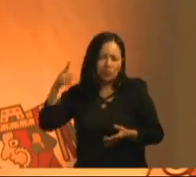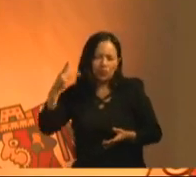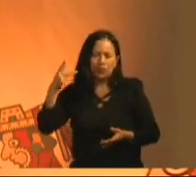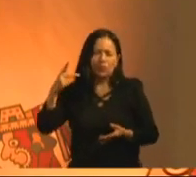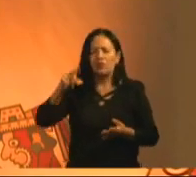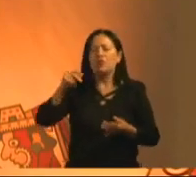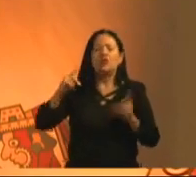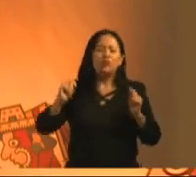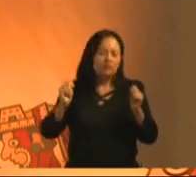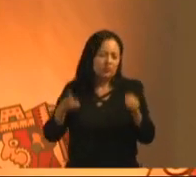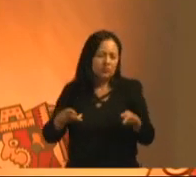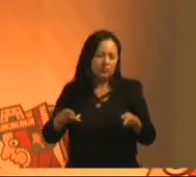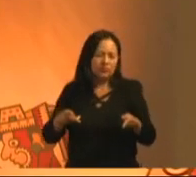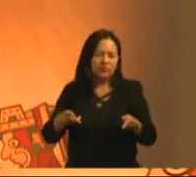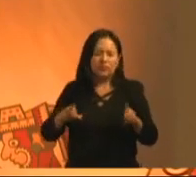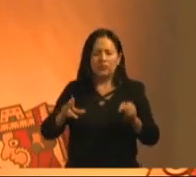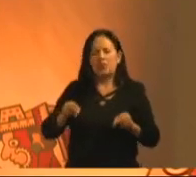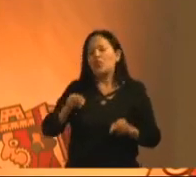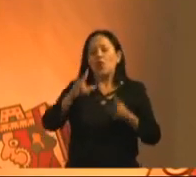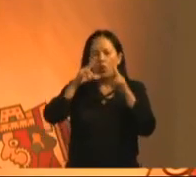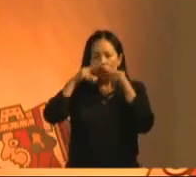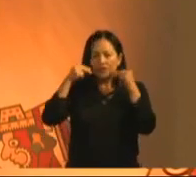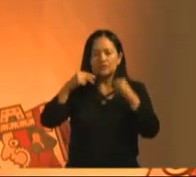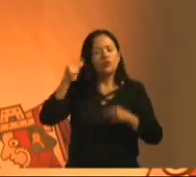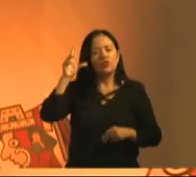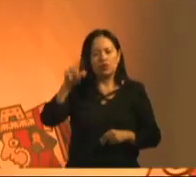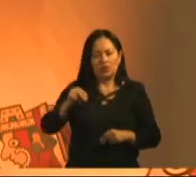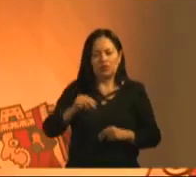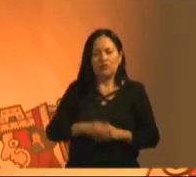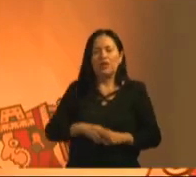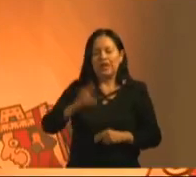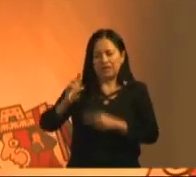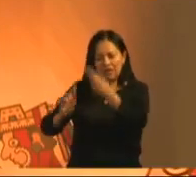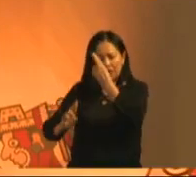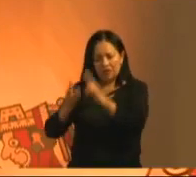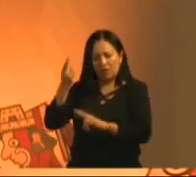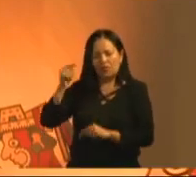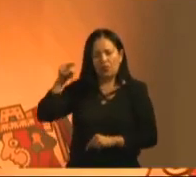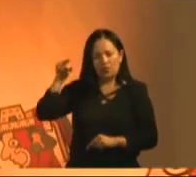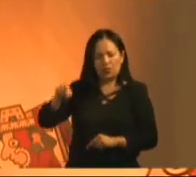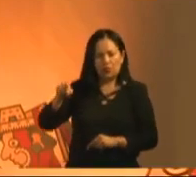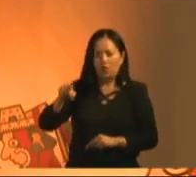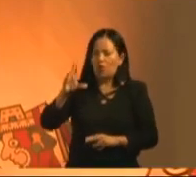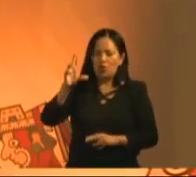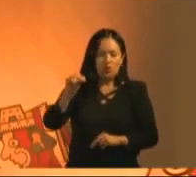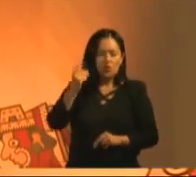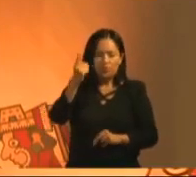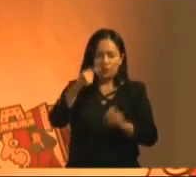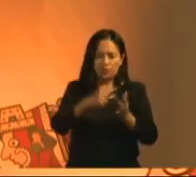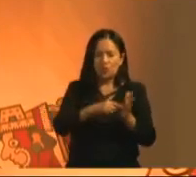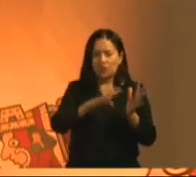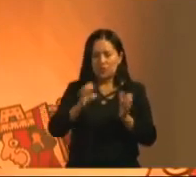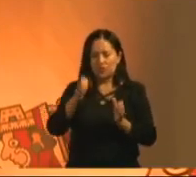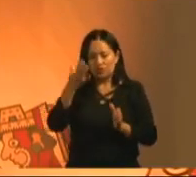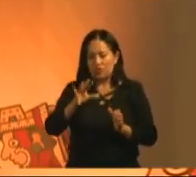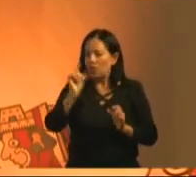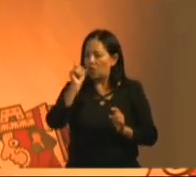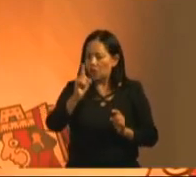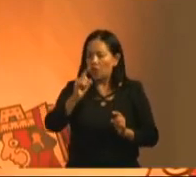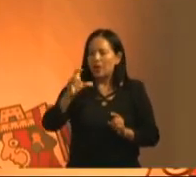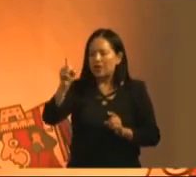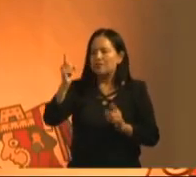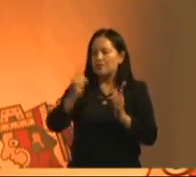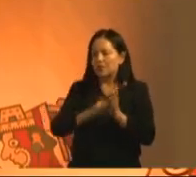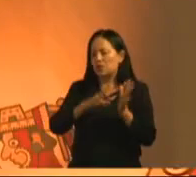cala de la revolución de esa pata sino del sur es una revolución que empieza no en 1919 1915 que no